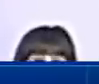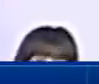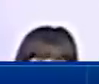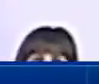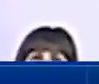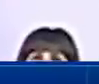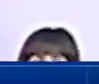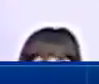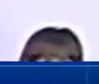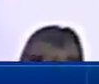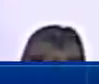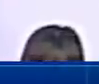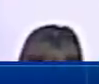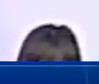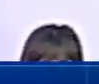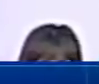imaginé.